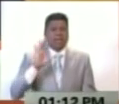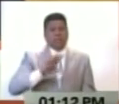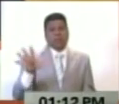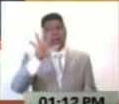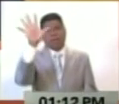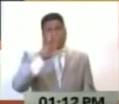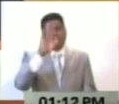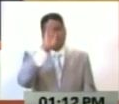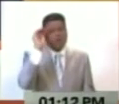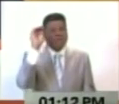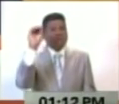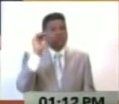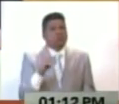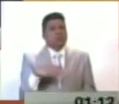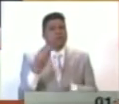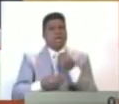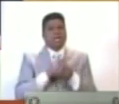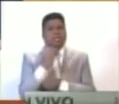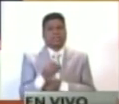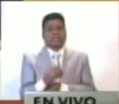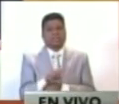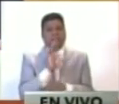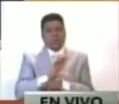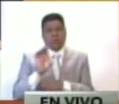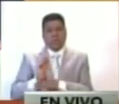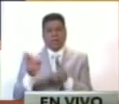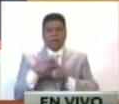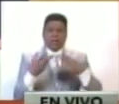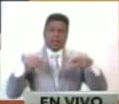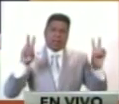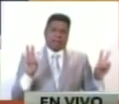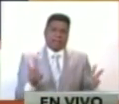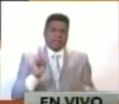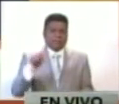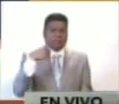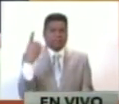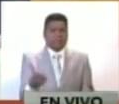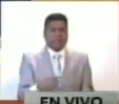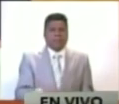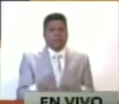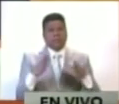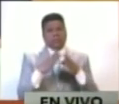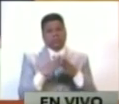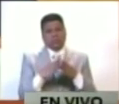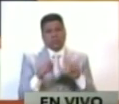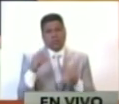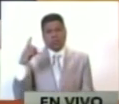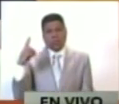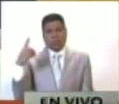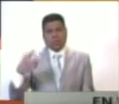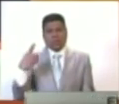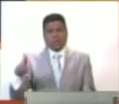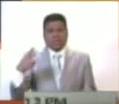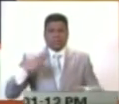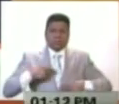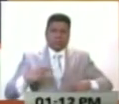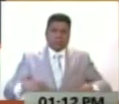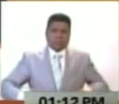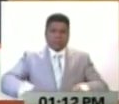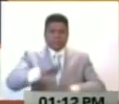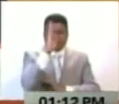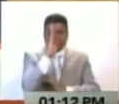futuro es justamente garantizando y preservando la paz. Luego, la promoción de los derechos humanos desde una